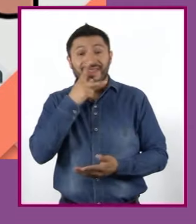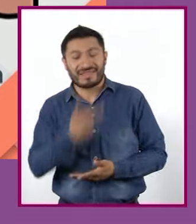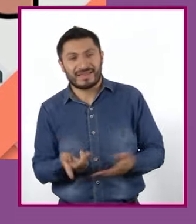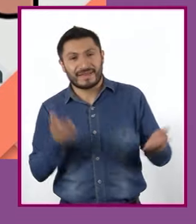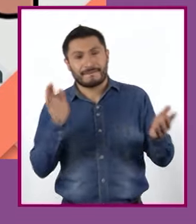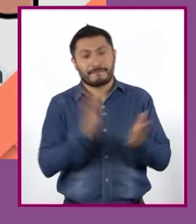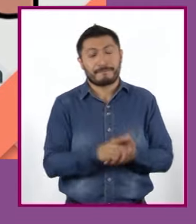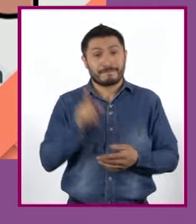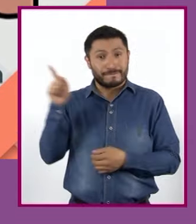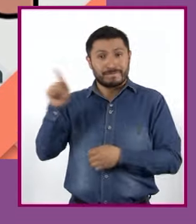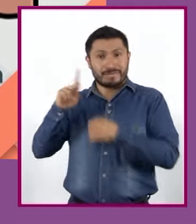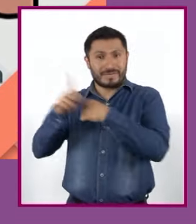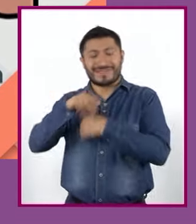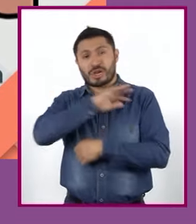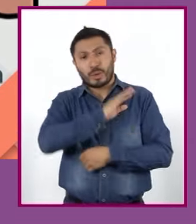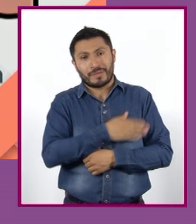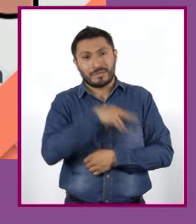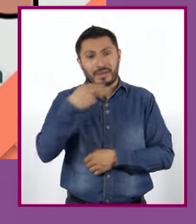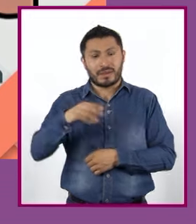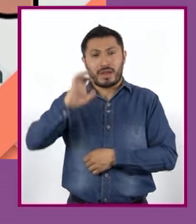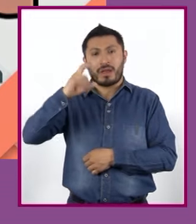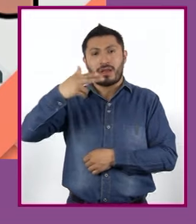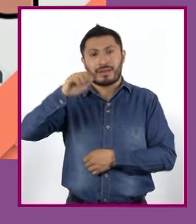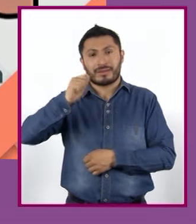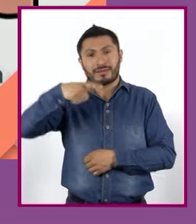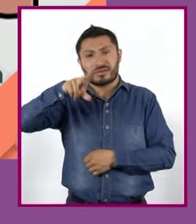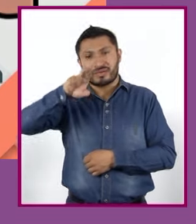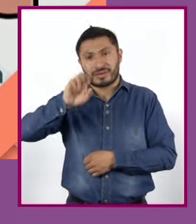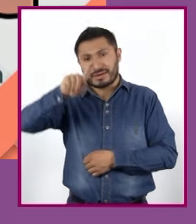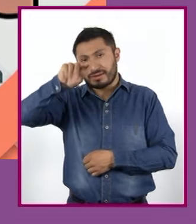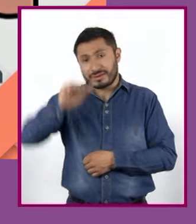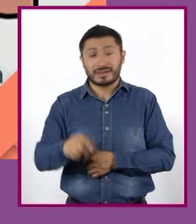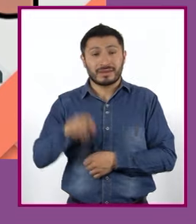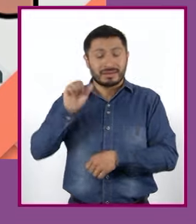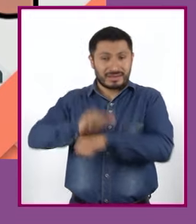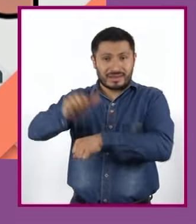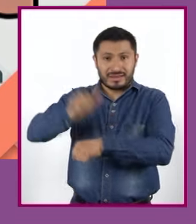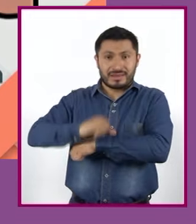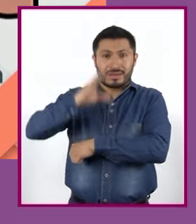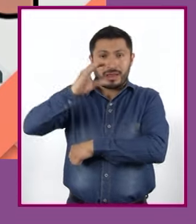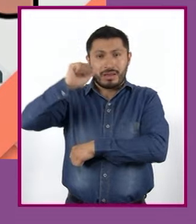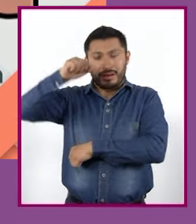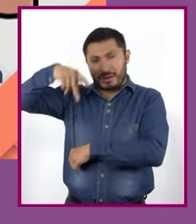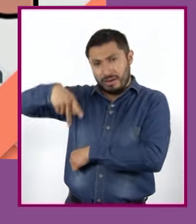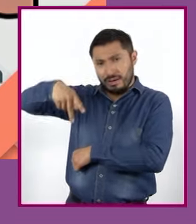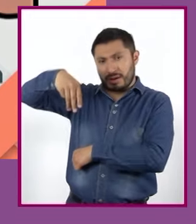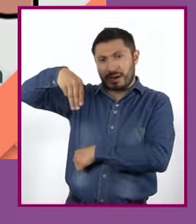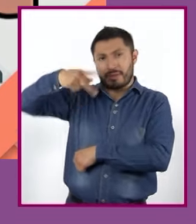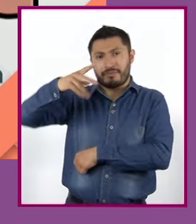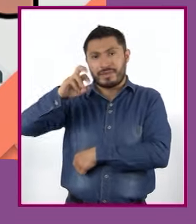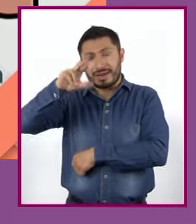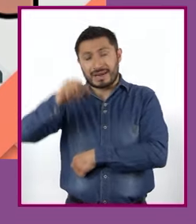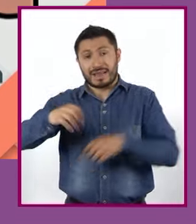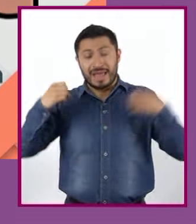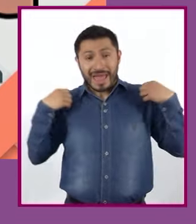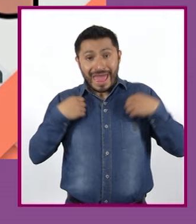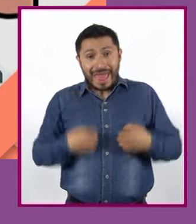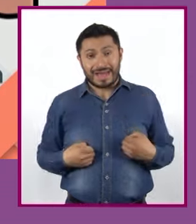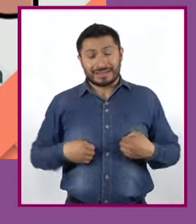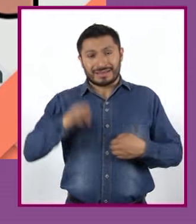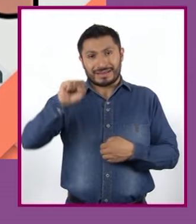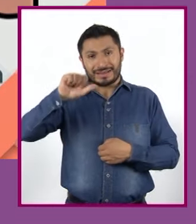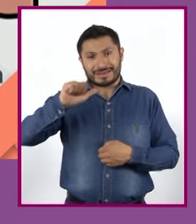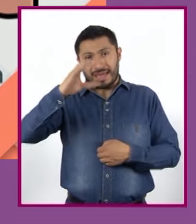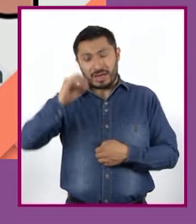España usan el nombre de chaqueta y en Argentina el de campera para referirse a los sacos. De hecho,